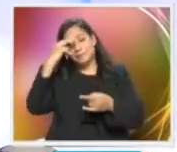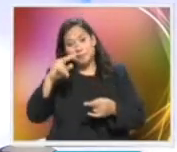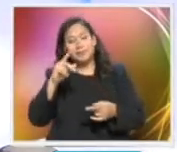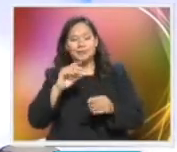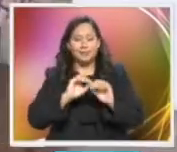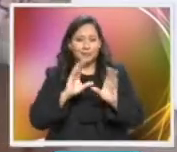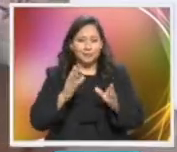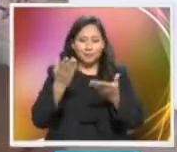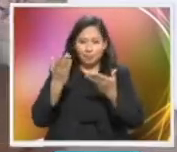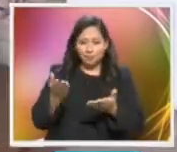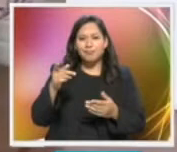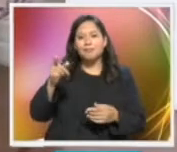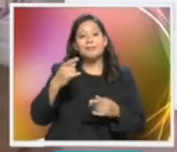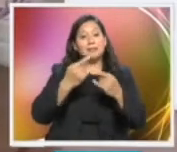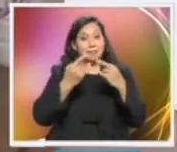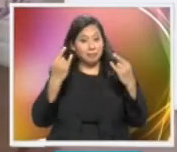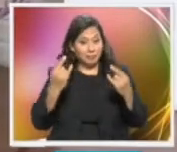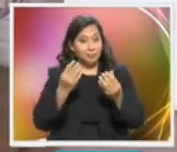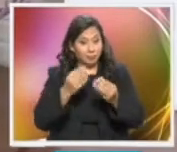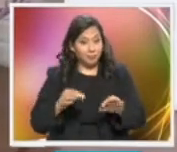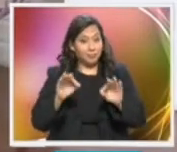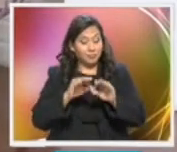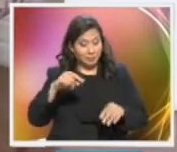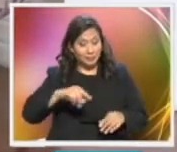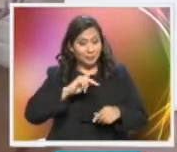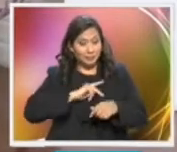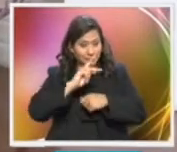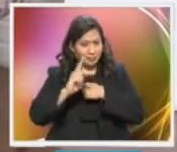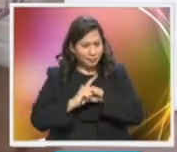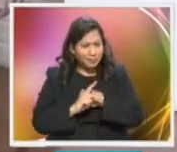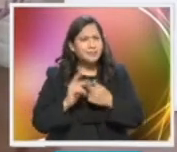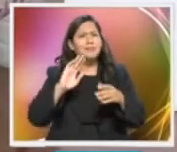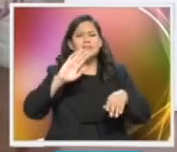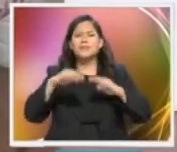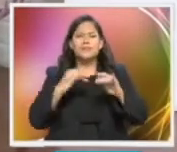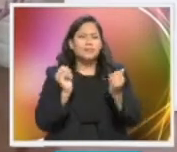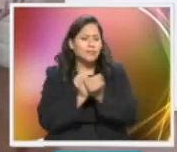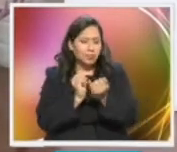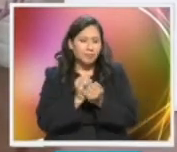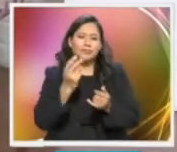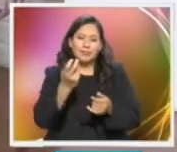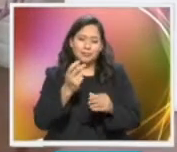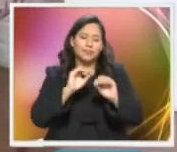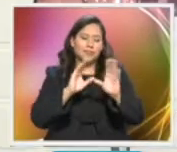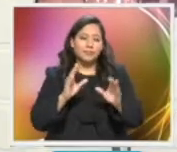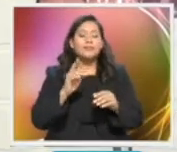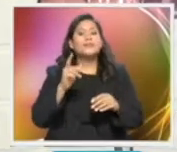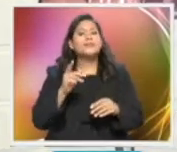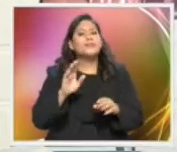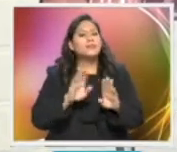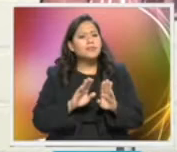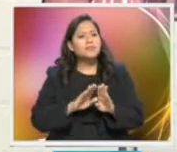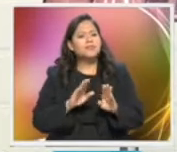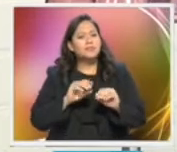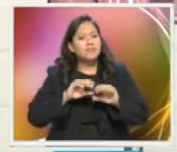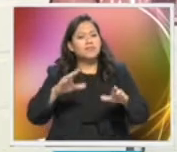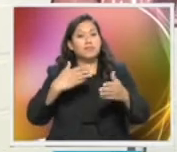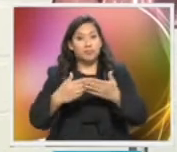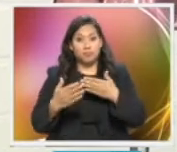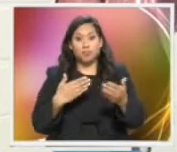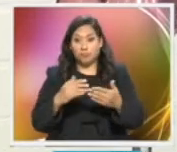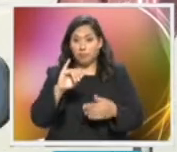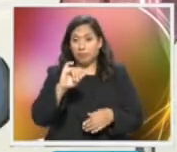marcó una historia importante aquí en nuestro país y, bueno, y a nivel mundial también, ¿no? Exactamente, y marcó tendencia. Sí. Una de las cosas